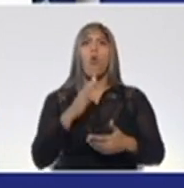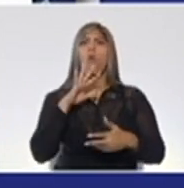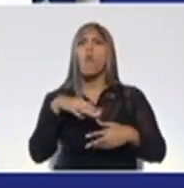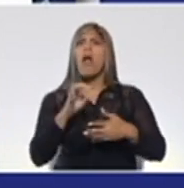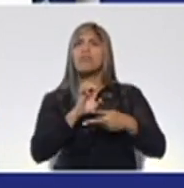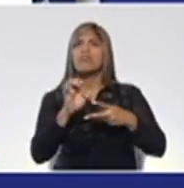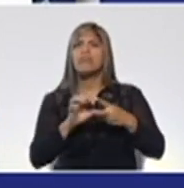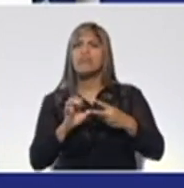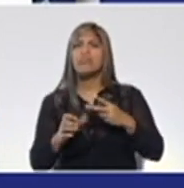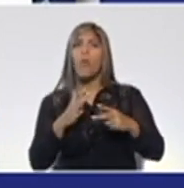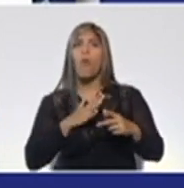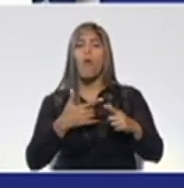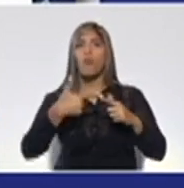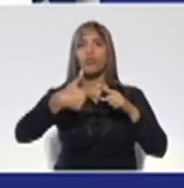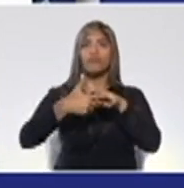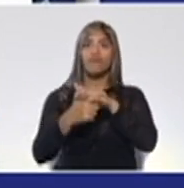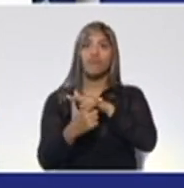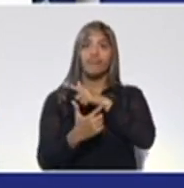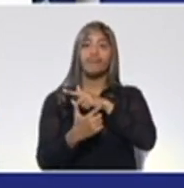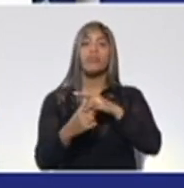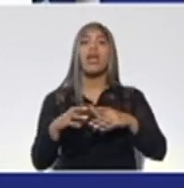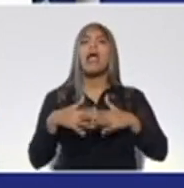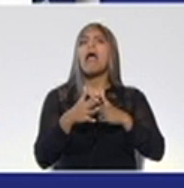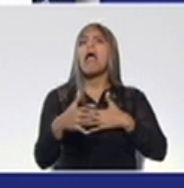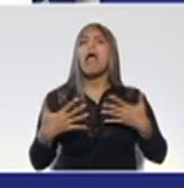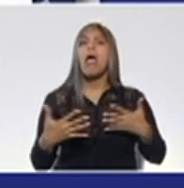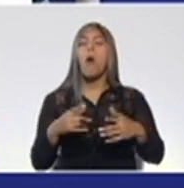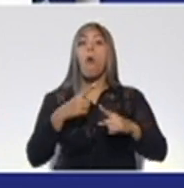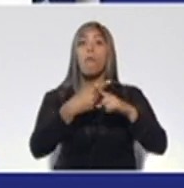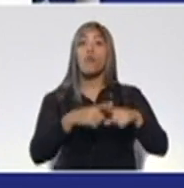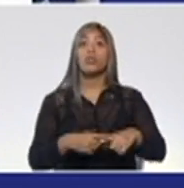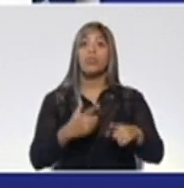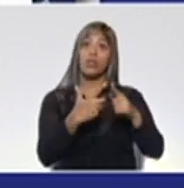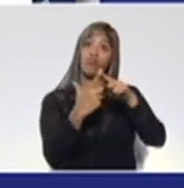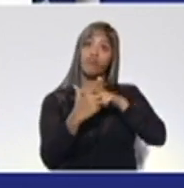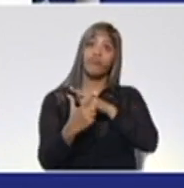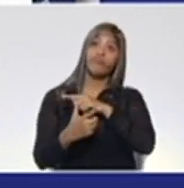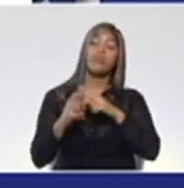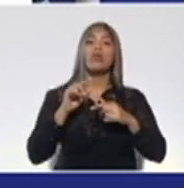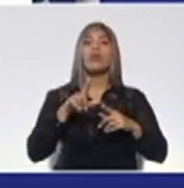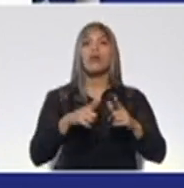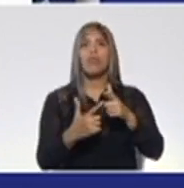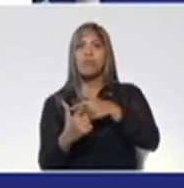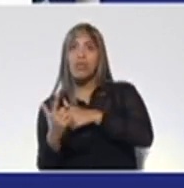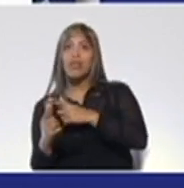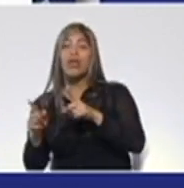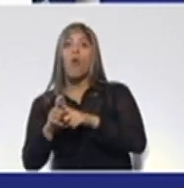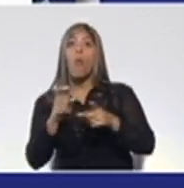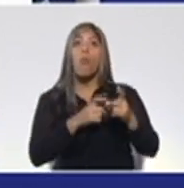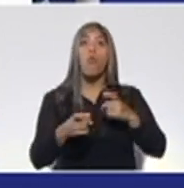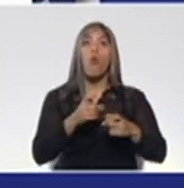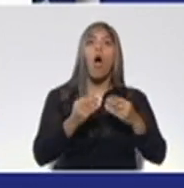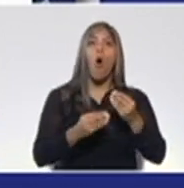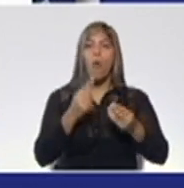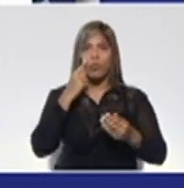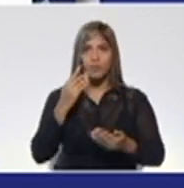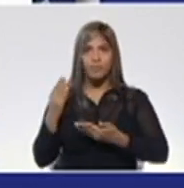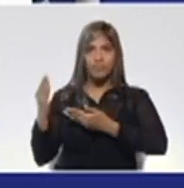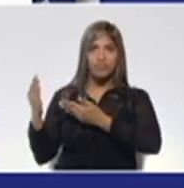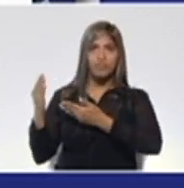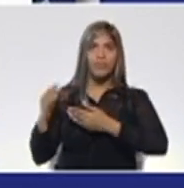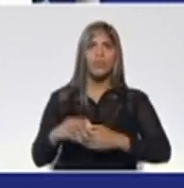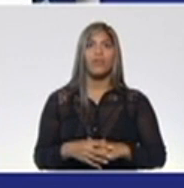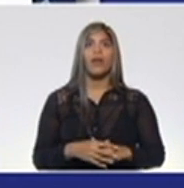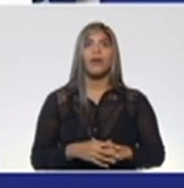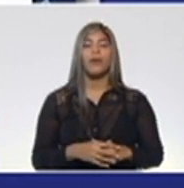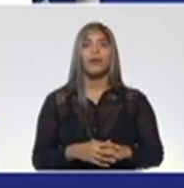radical? ¿Y qué se multiplica en un radical de un radical? Y halla el valor de la raíz de índice 4